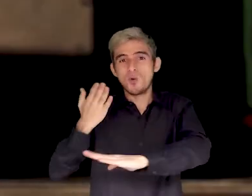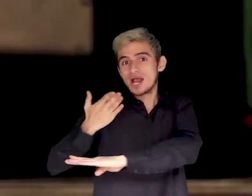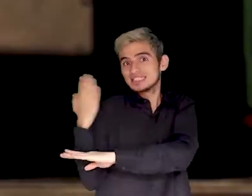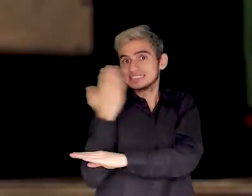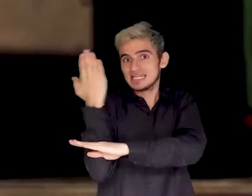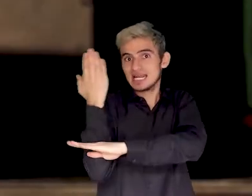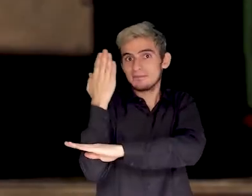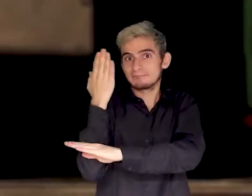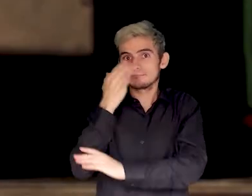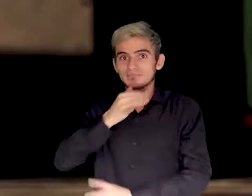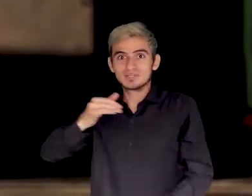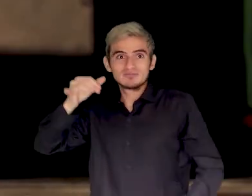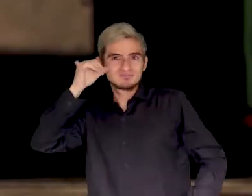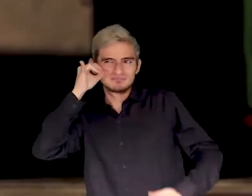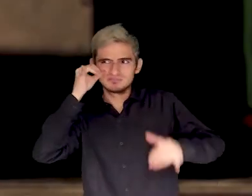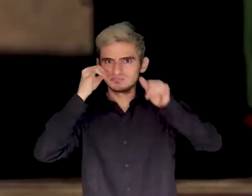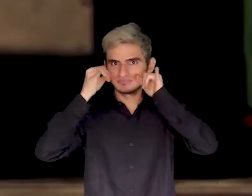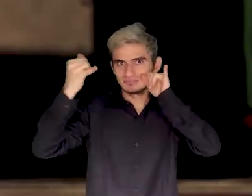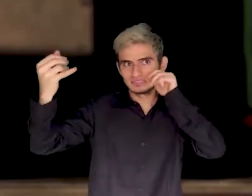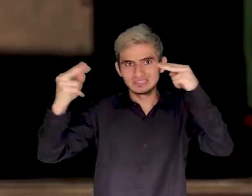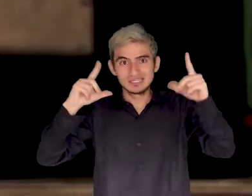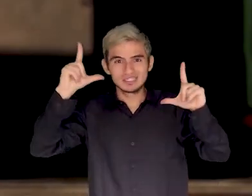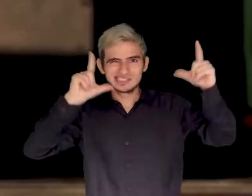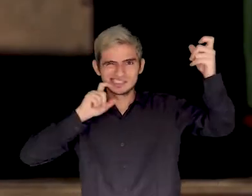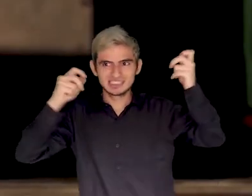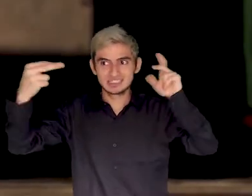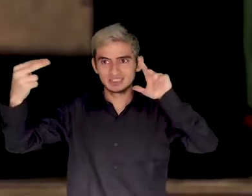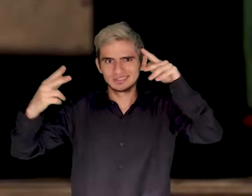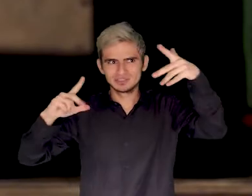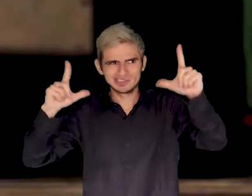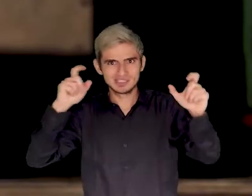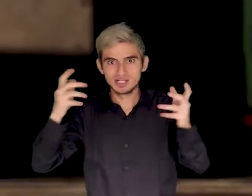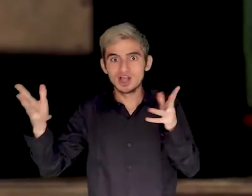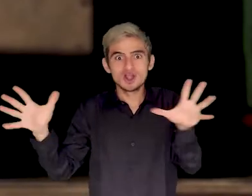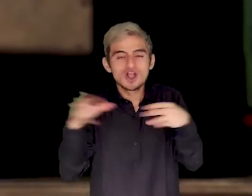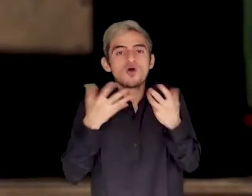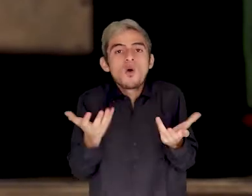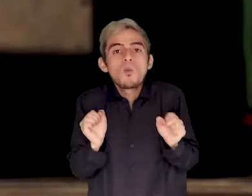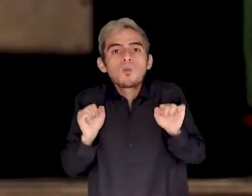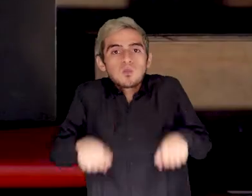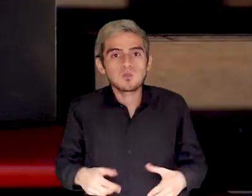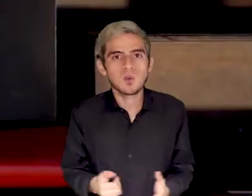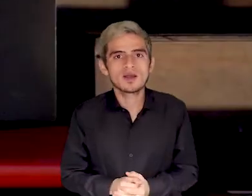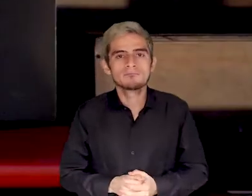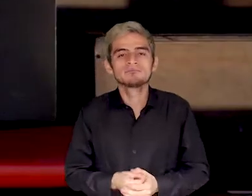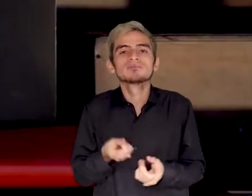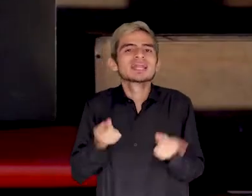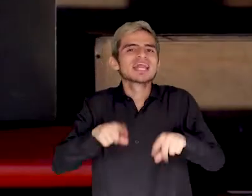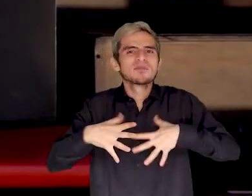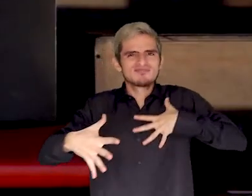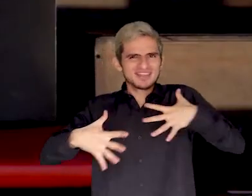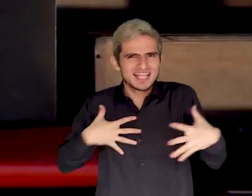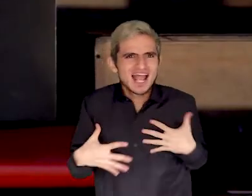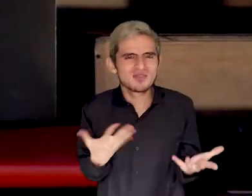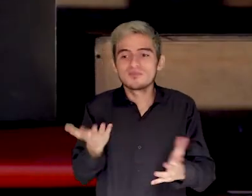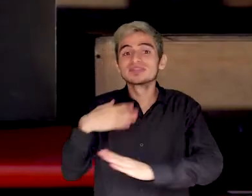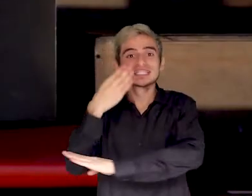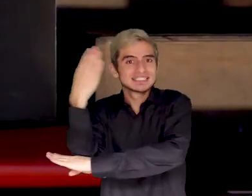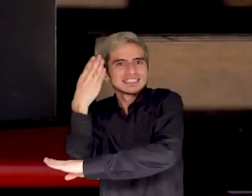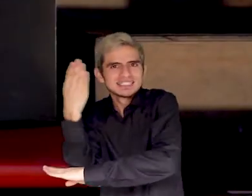silla. Pues en el cine tienes la cámara aquí pegada y se pueden lograr como otros puntos de